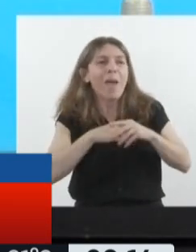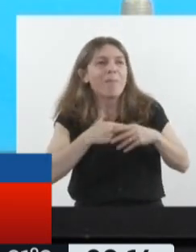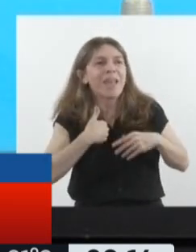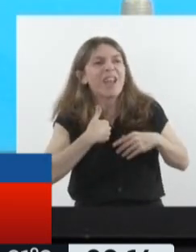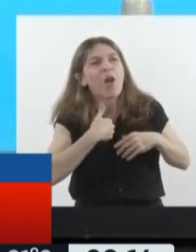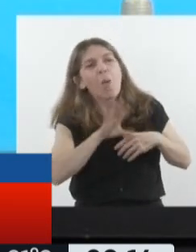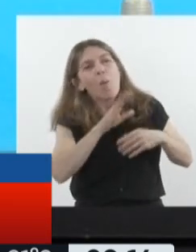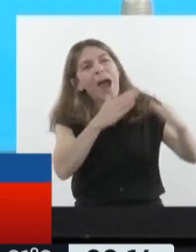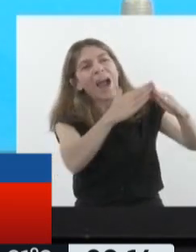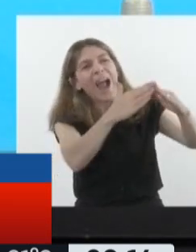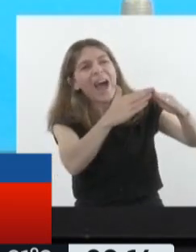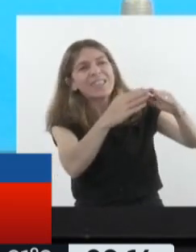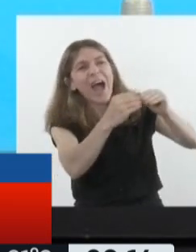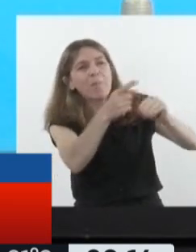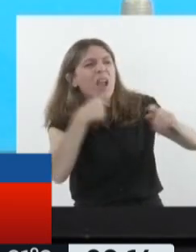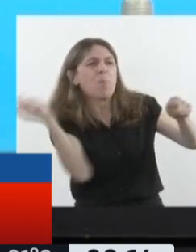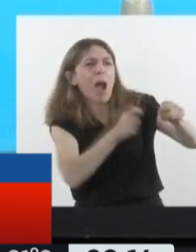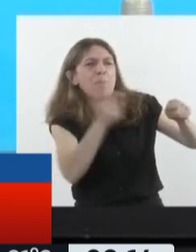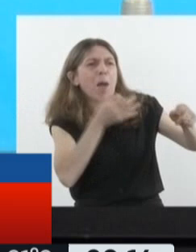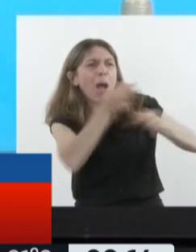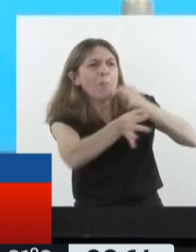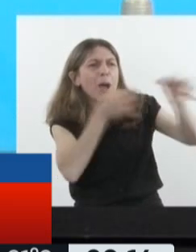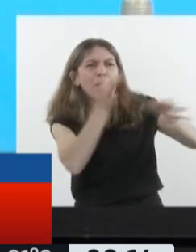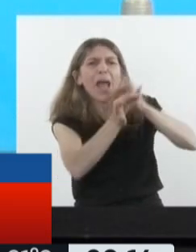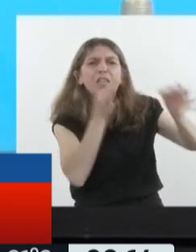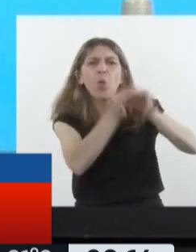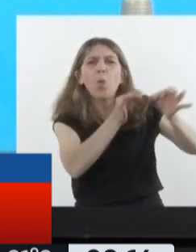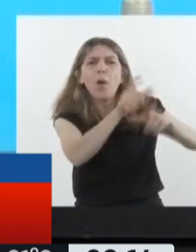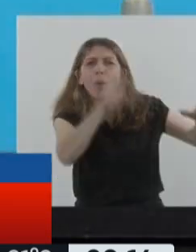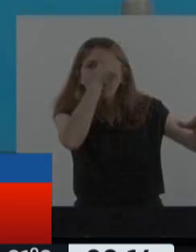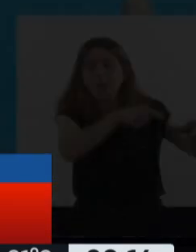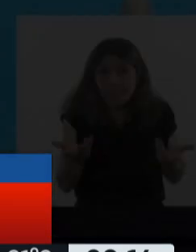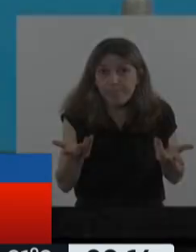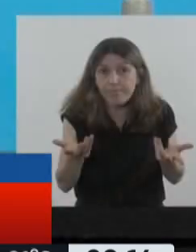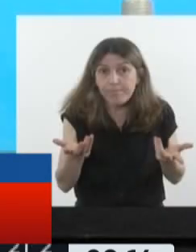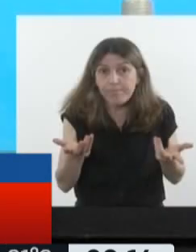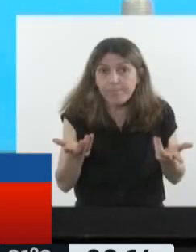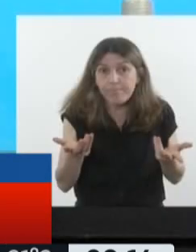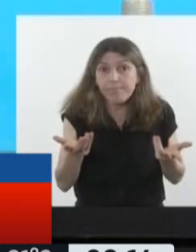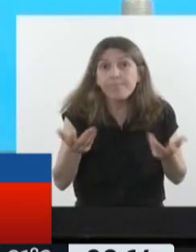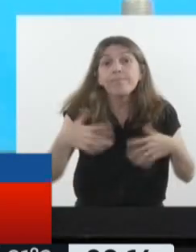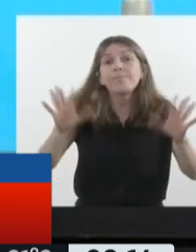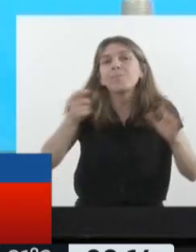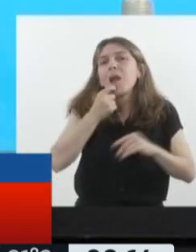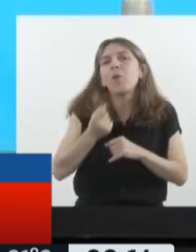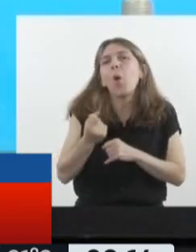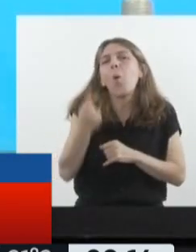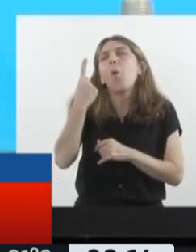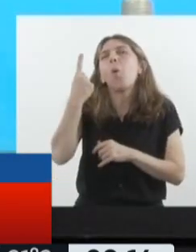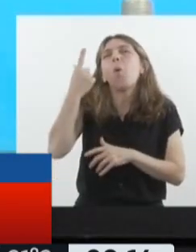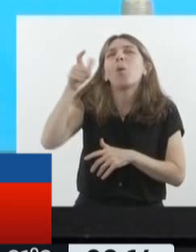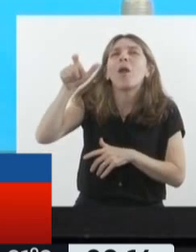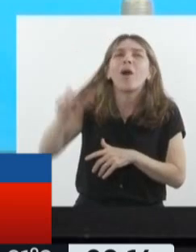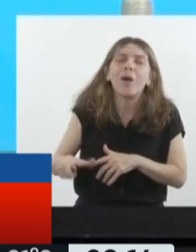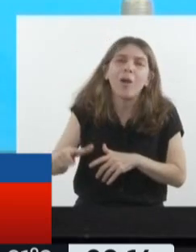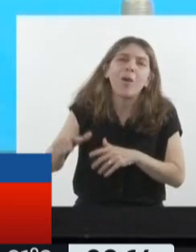golpearle la cacerola, a insultarlo y a escupir a los policías que están en las puertas. Se altera mucho. Que algún exaltado lo haga,